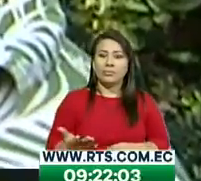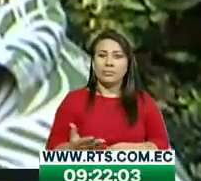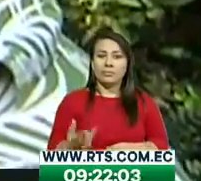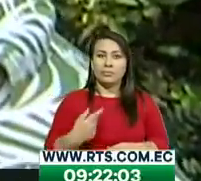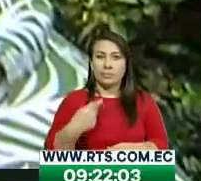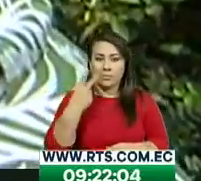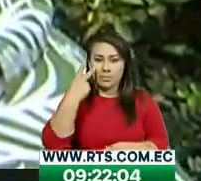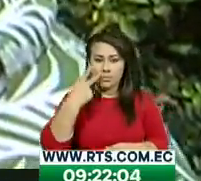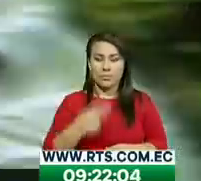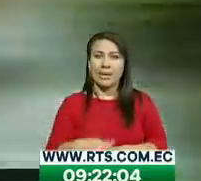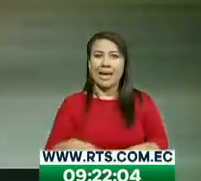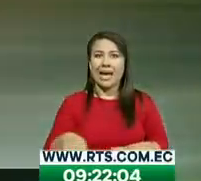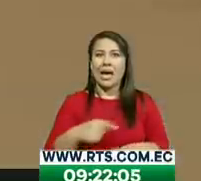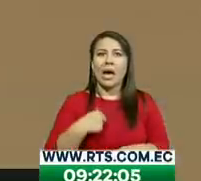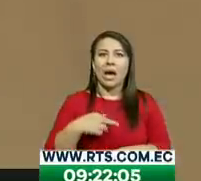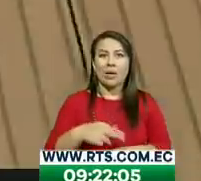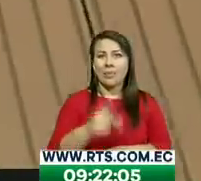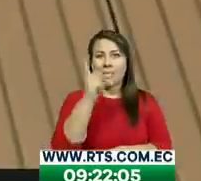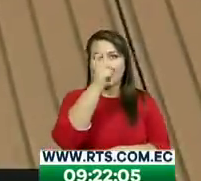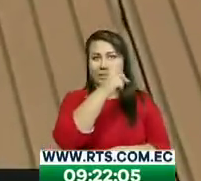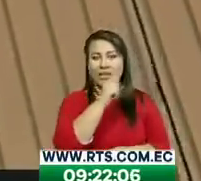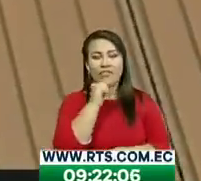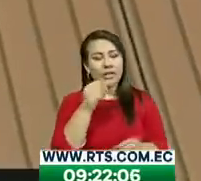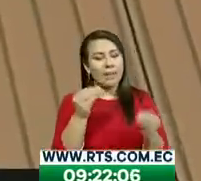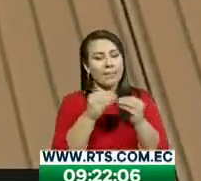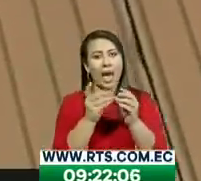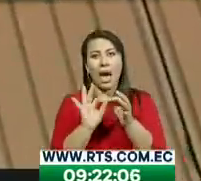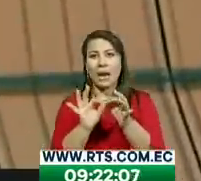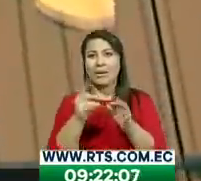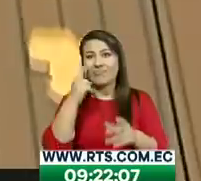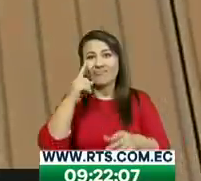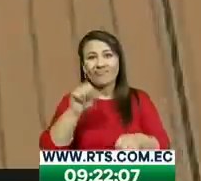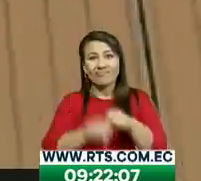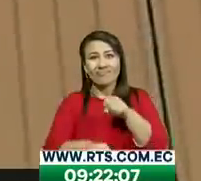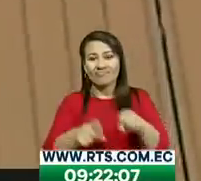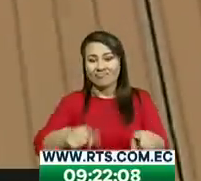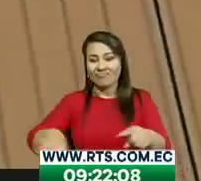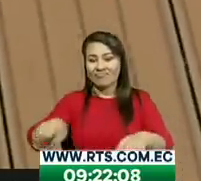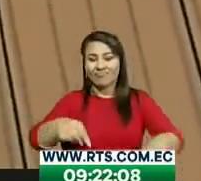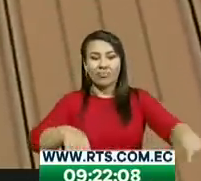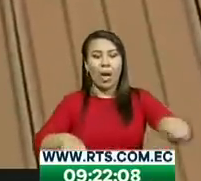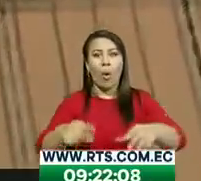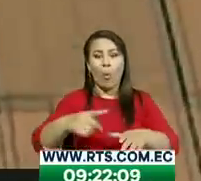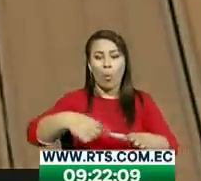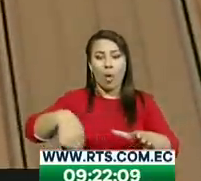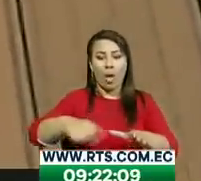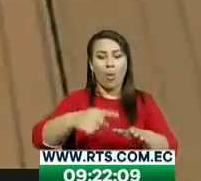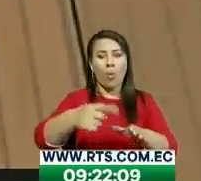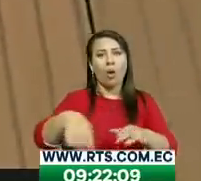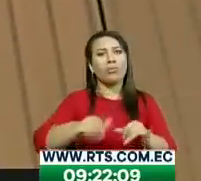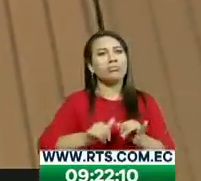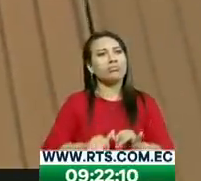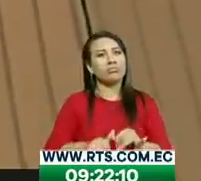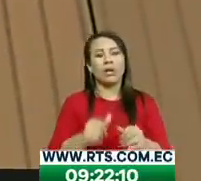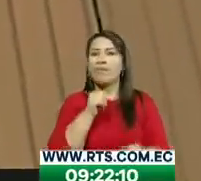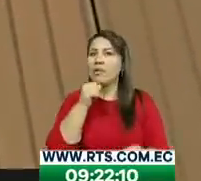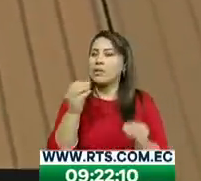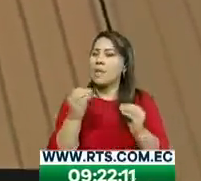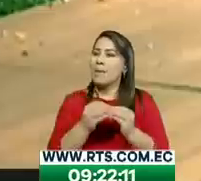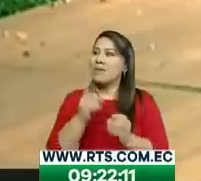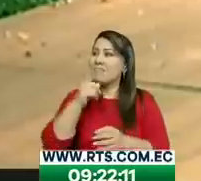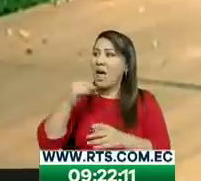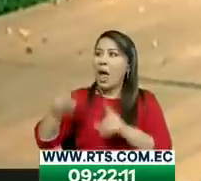ciudadano de nacionalidad ecuatoriana pretendía llevar hasta los mercados nacionales 100 paquetes de marihuana. Que de igual manera, al realizar una inspección